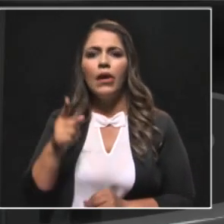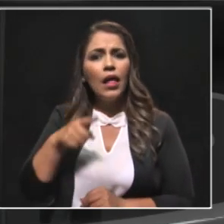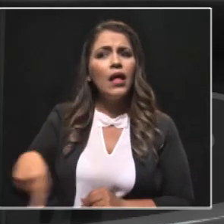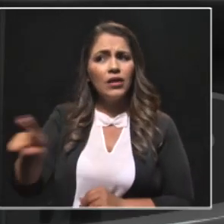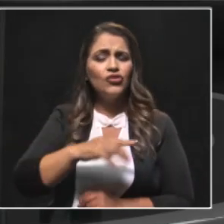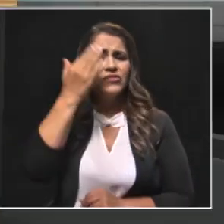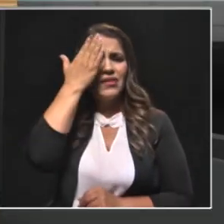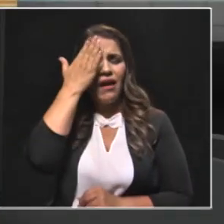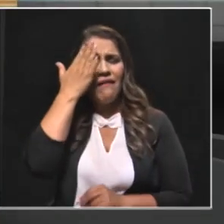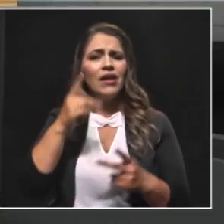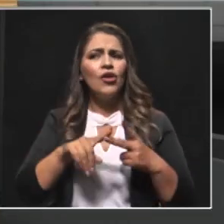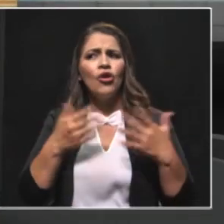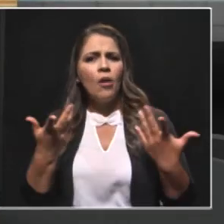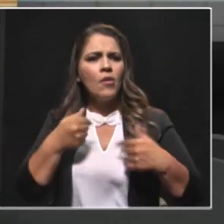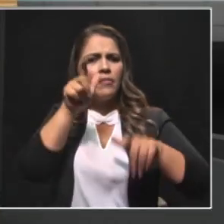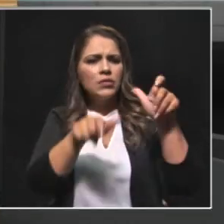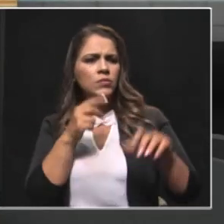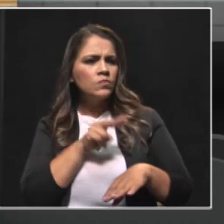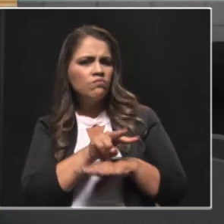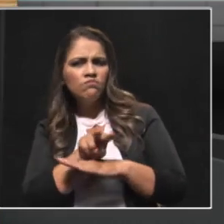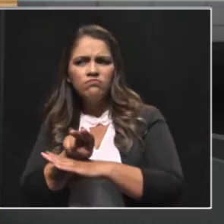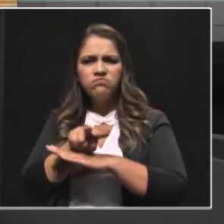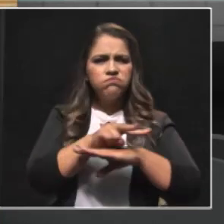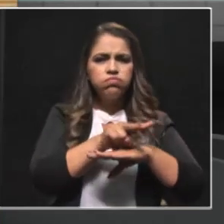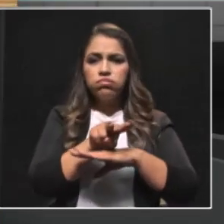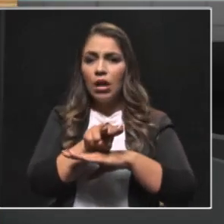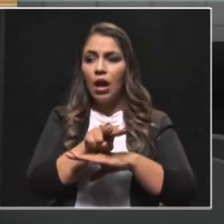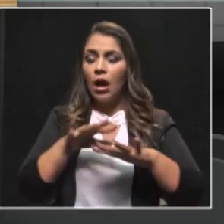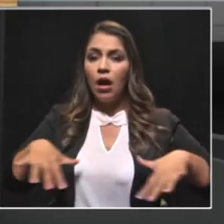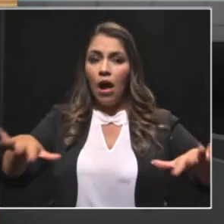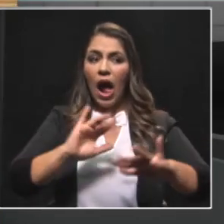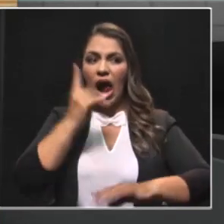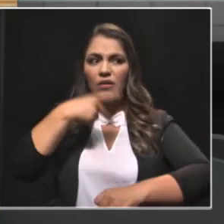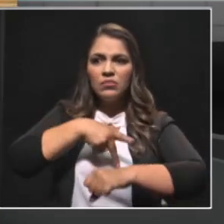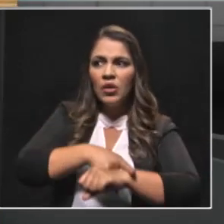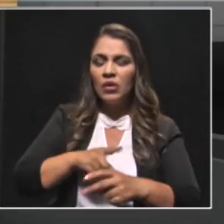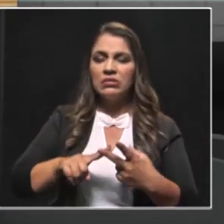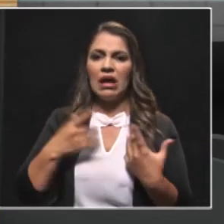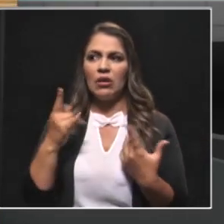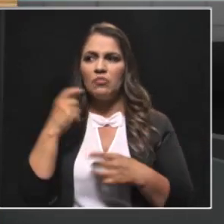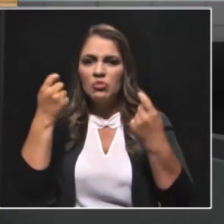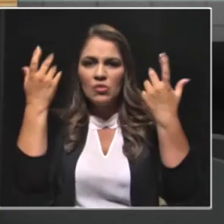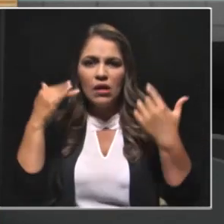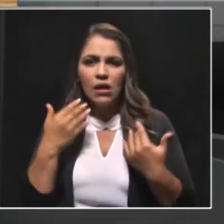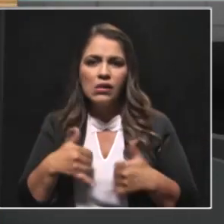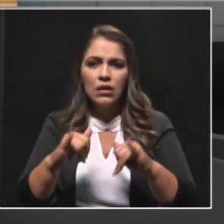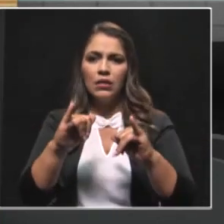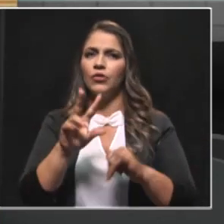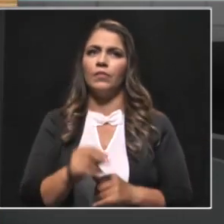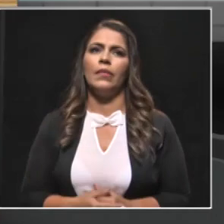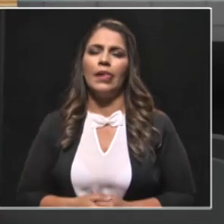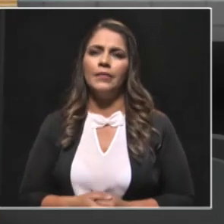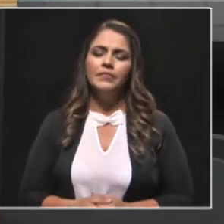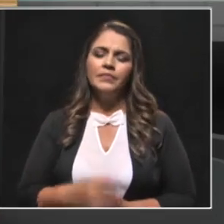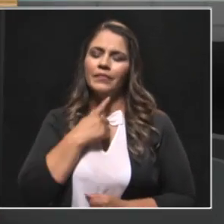ciudadanos para tener garantías de que la política y el sistema no abuse de este proceso electoral. Pero me gusta muchísimo esta noche